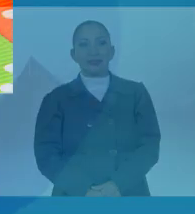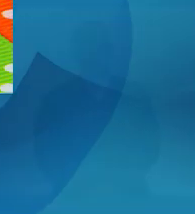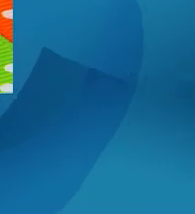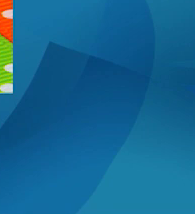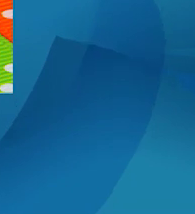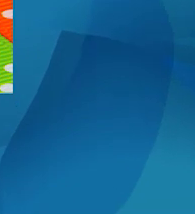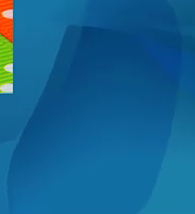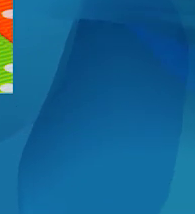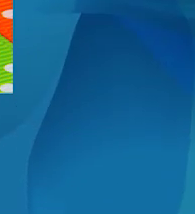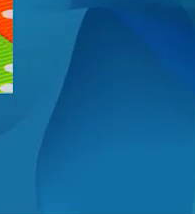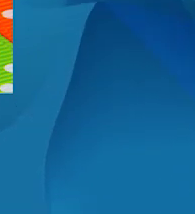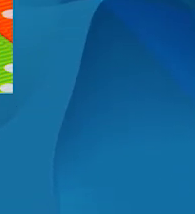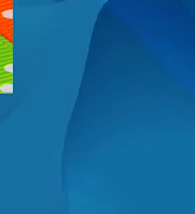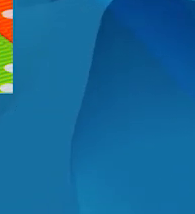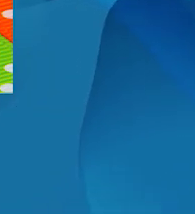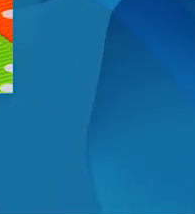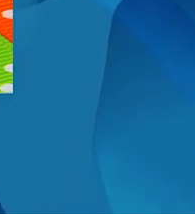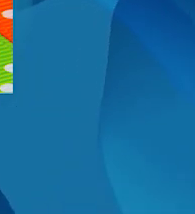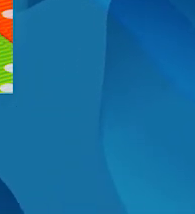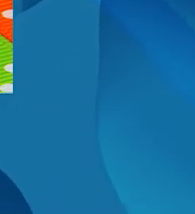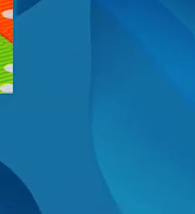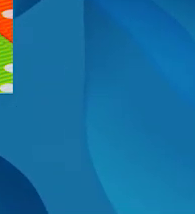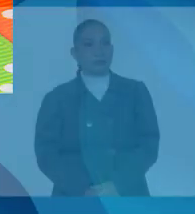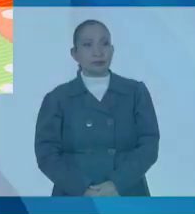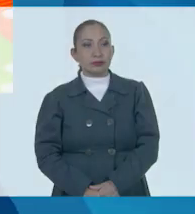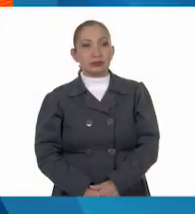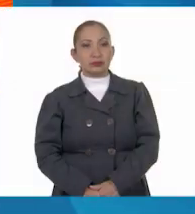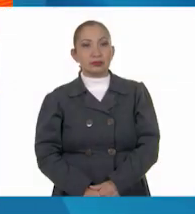Marca dos círculos en el FOMI del ancho del calcetín.